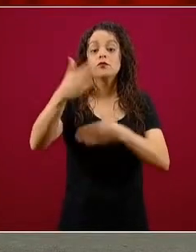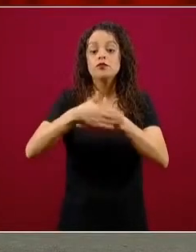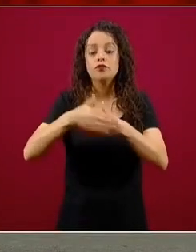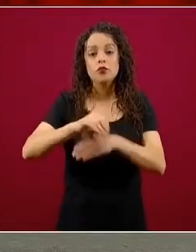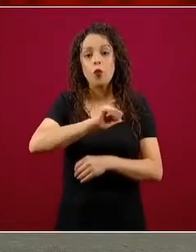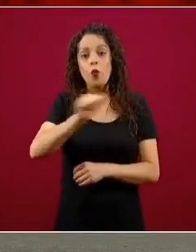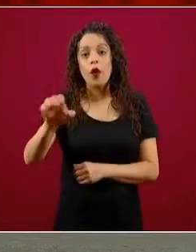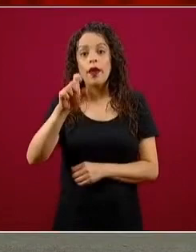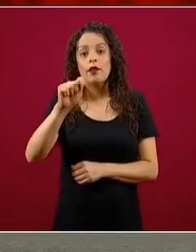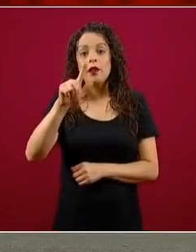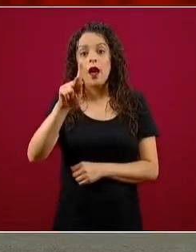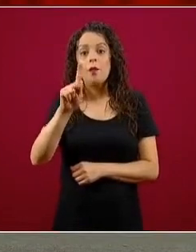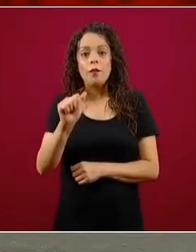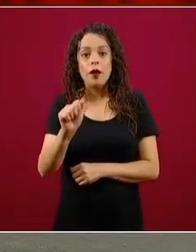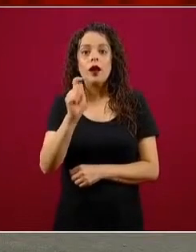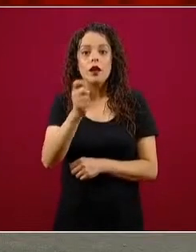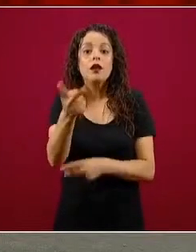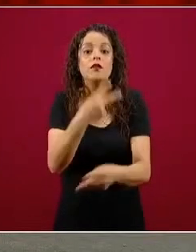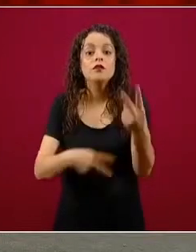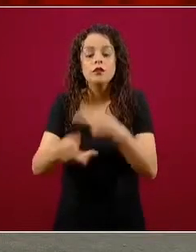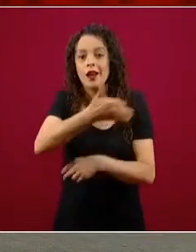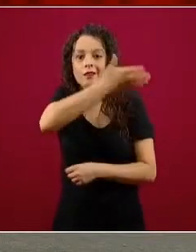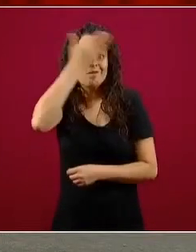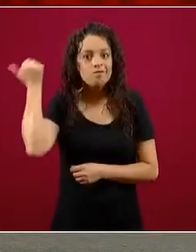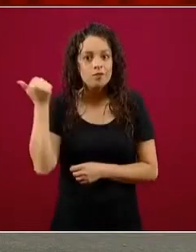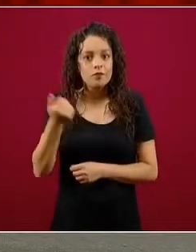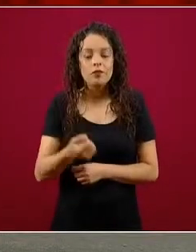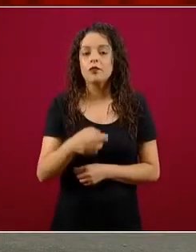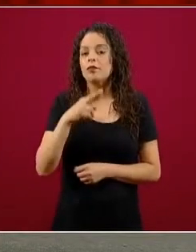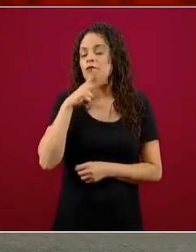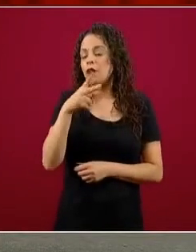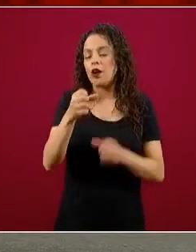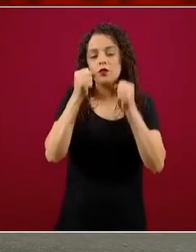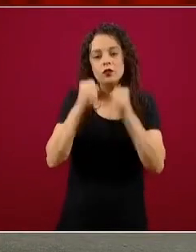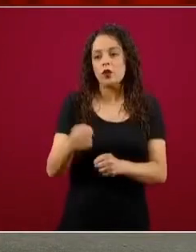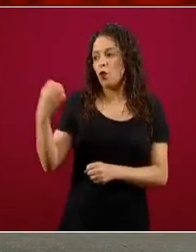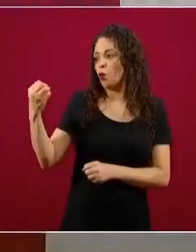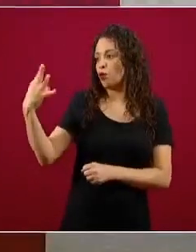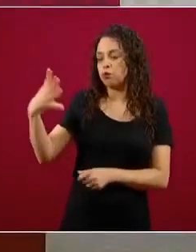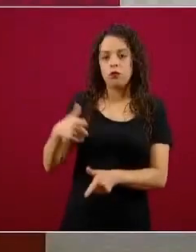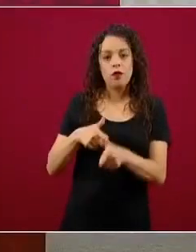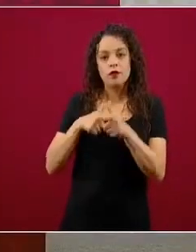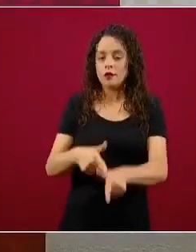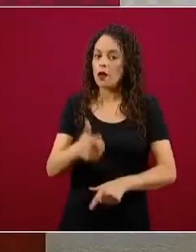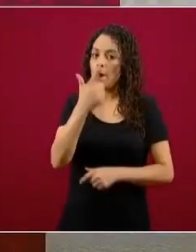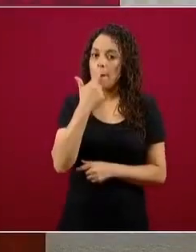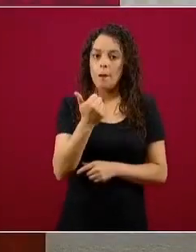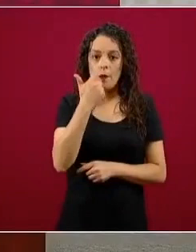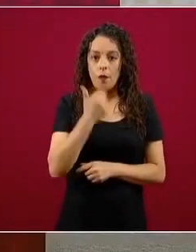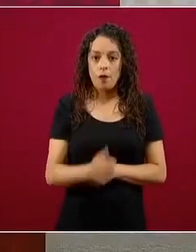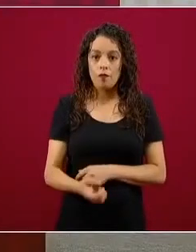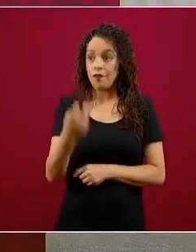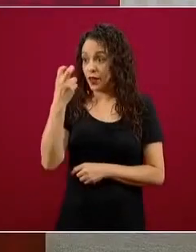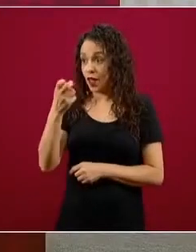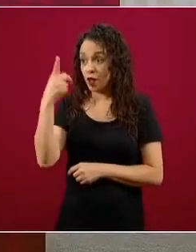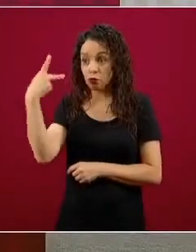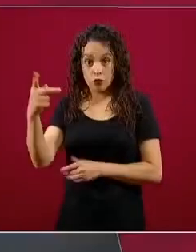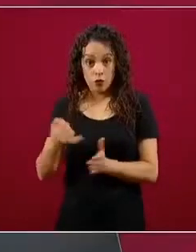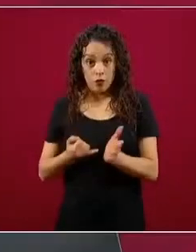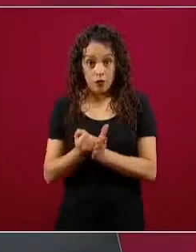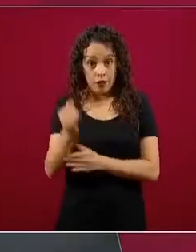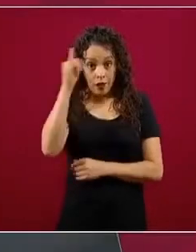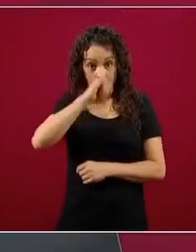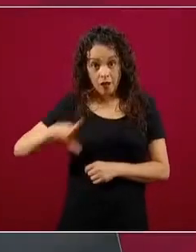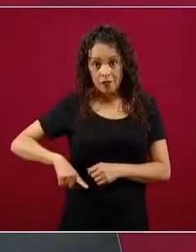pero nos mantenemos en el semáforo rojo. Me parece muy, muy apropiado esa decisión de la jefa de gobierno de la Ciudad de